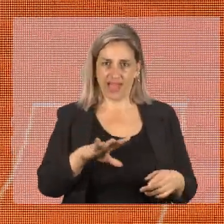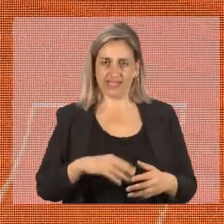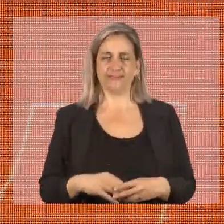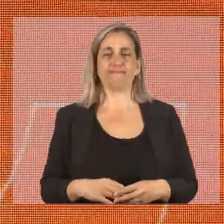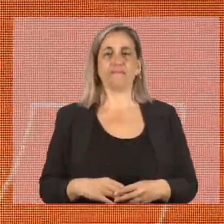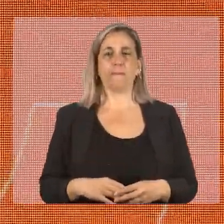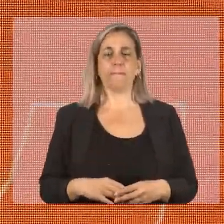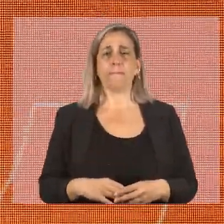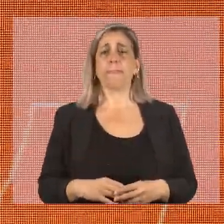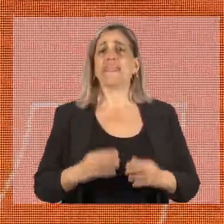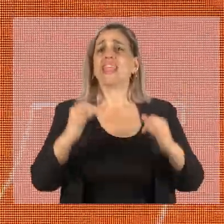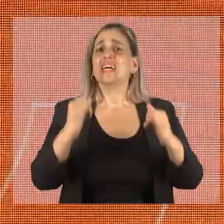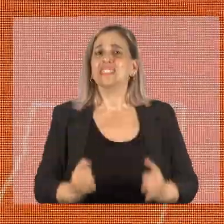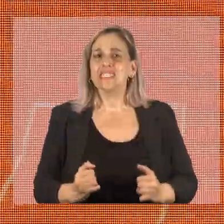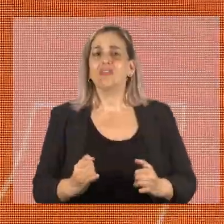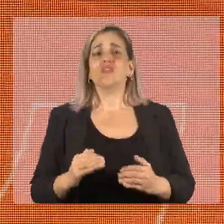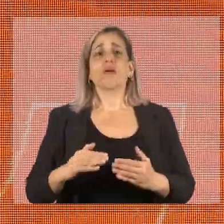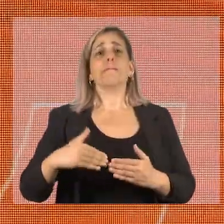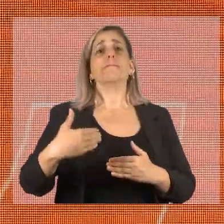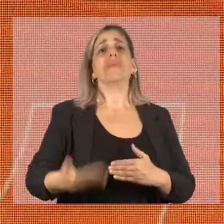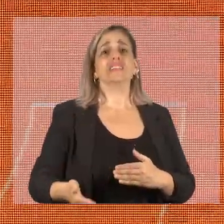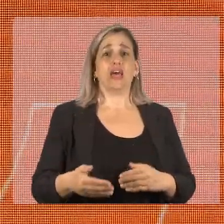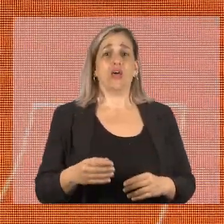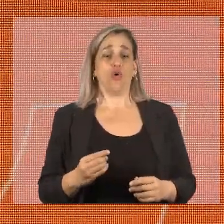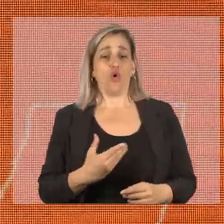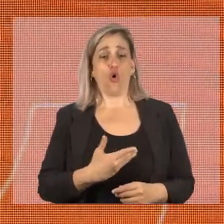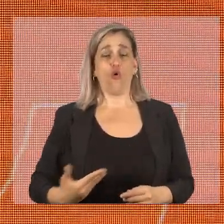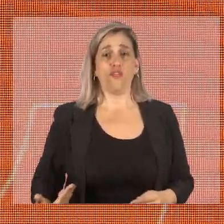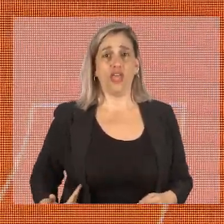círculos concéntricos. Si... pasado el gobierno,